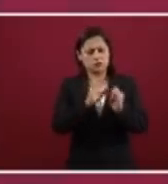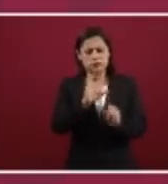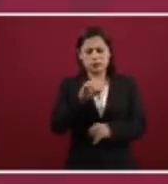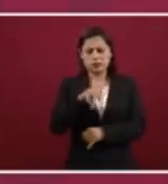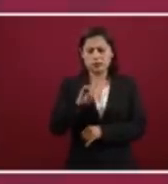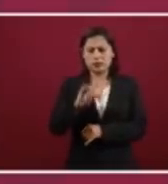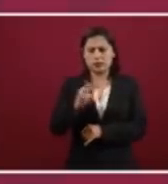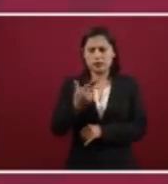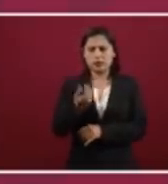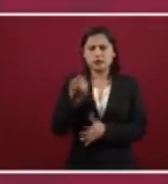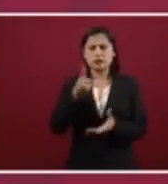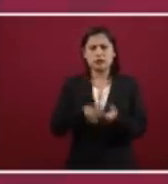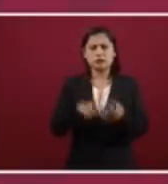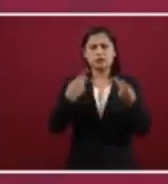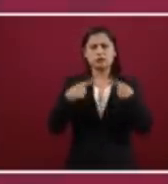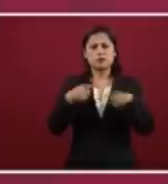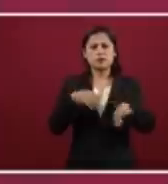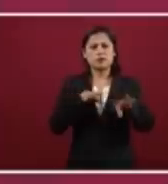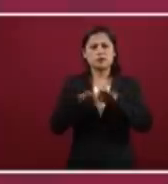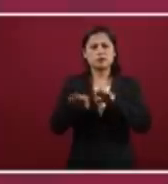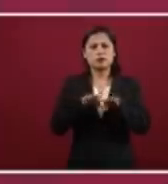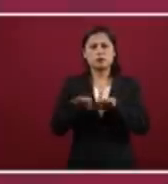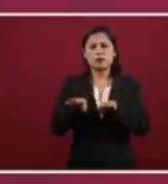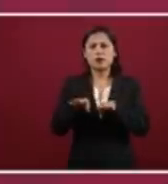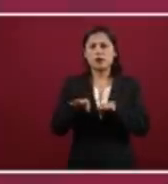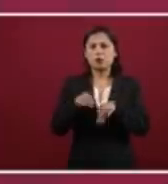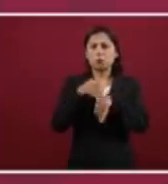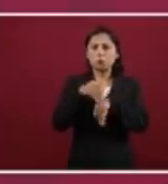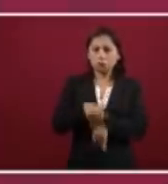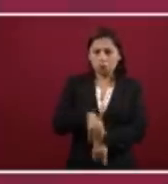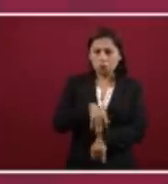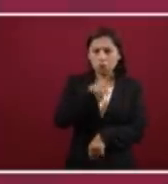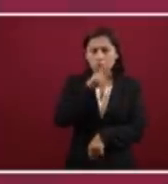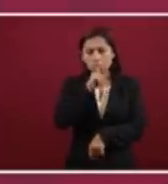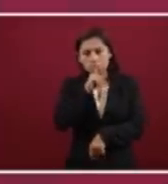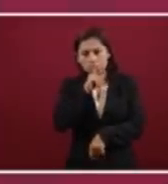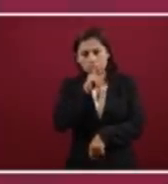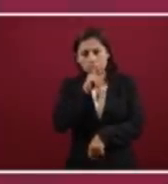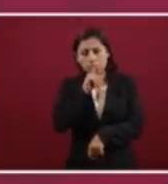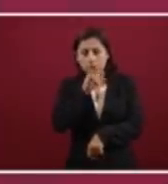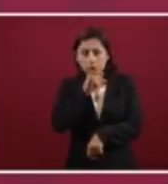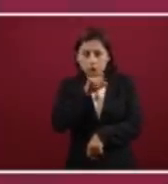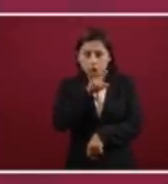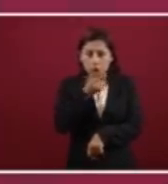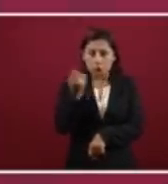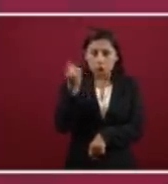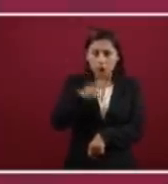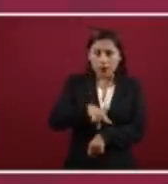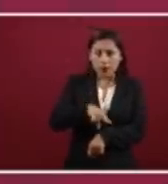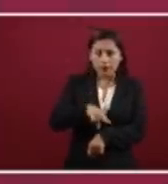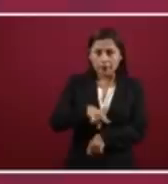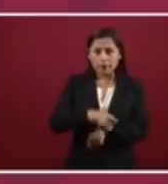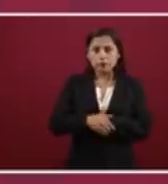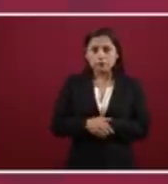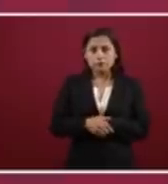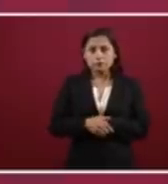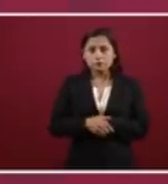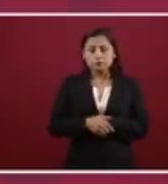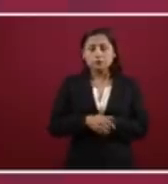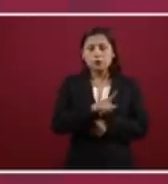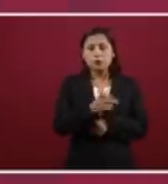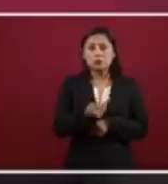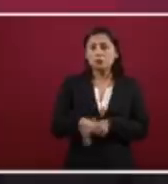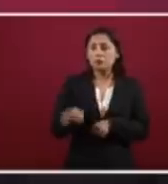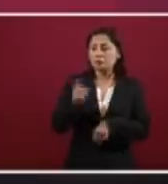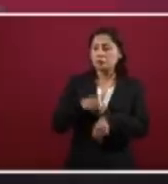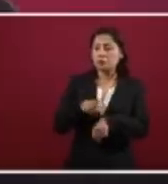acomodaticios, de eso se… Sí, señor. ¿Qué horas son las que usted quiera que sean, señor?